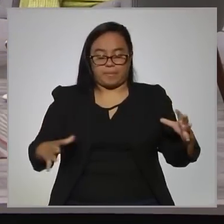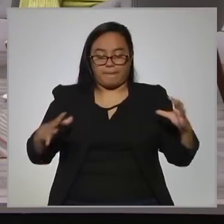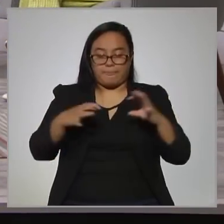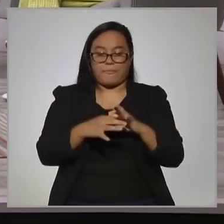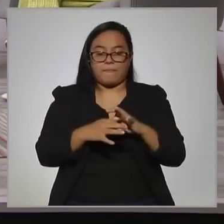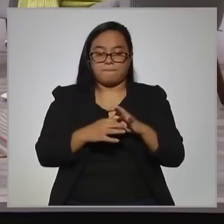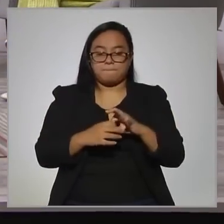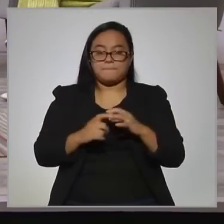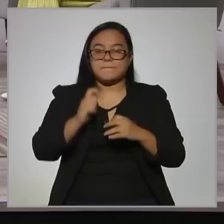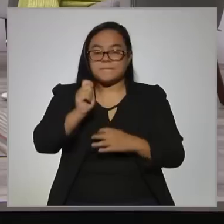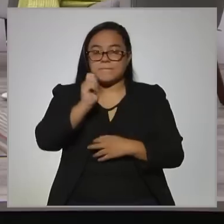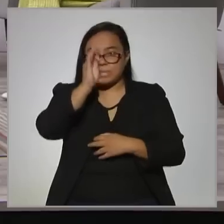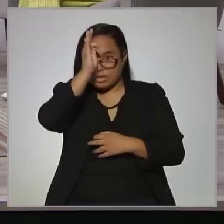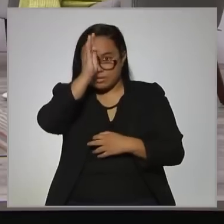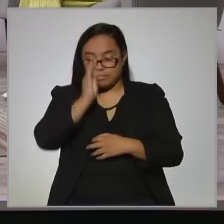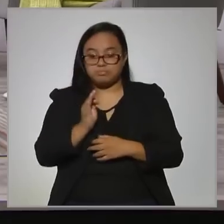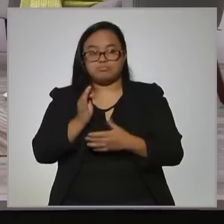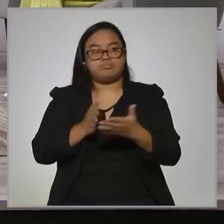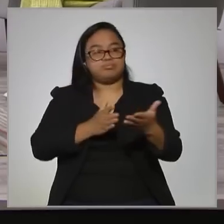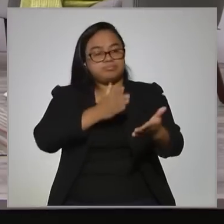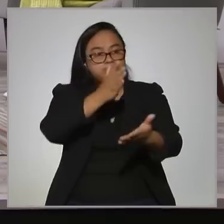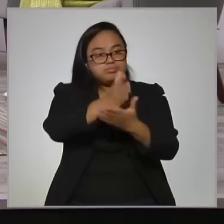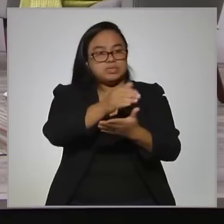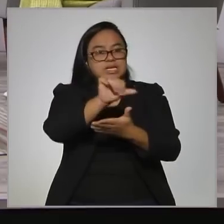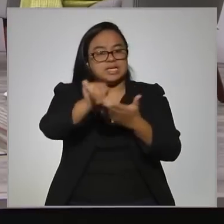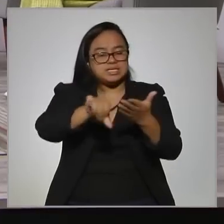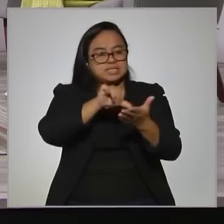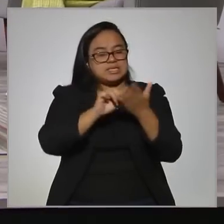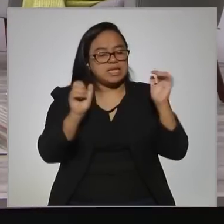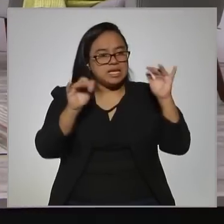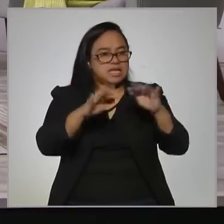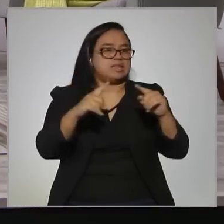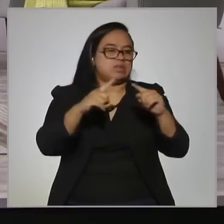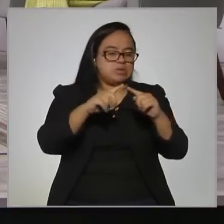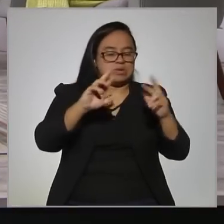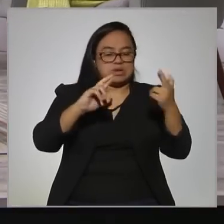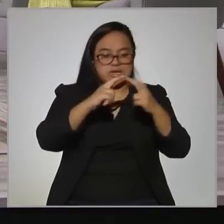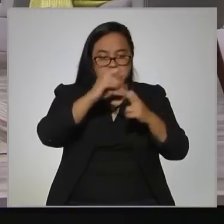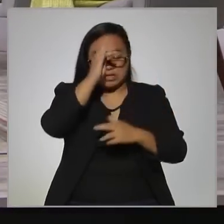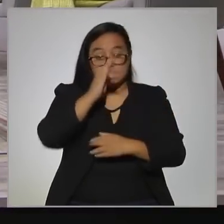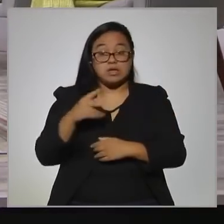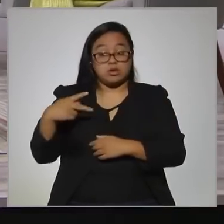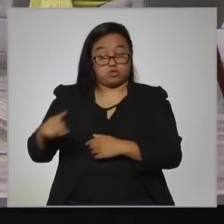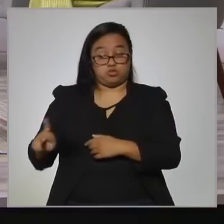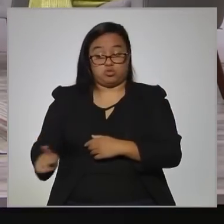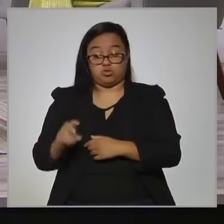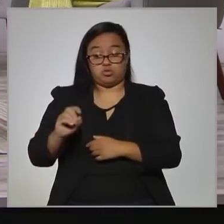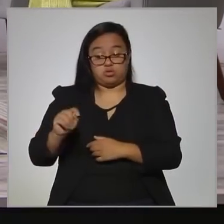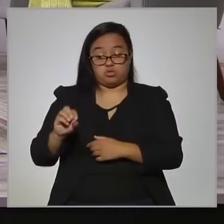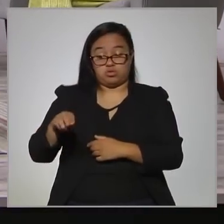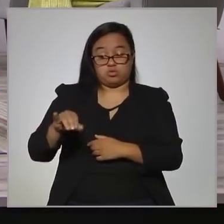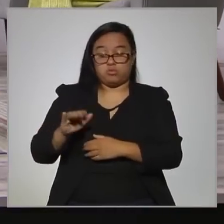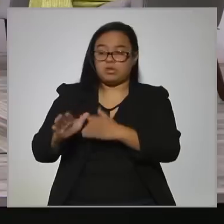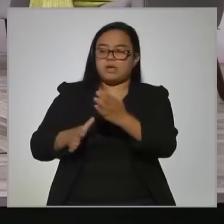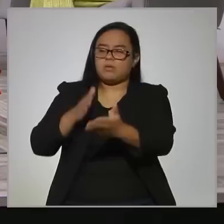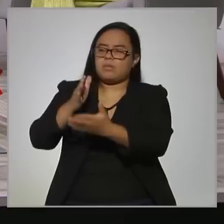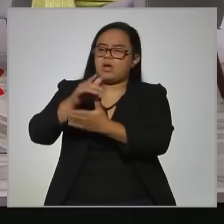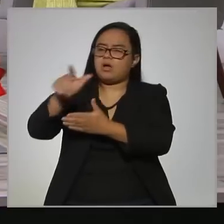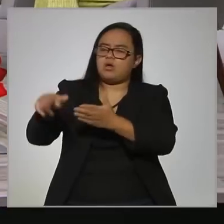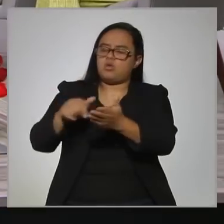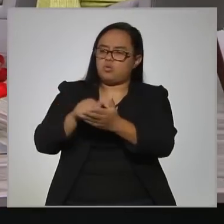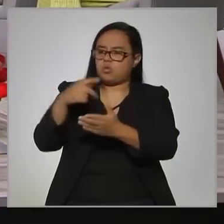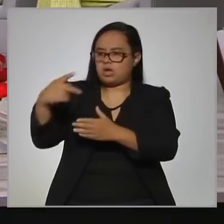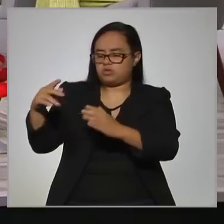dimensión del peregrinar, ¿no? De ir a centros ceremoniales, los pueblos otomíes van a sus espacios ceremoniales